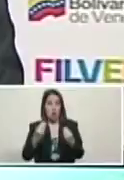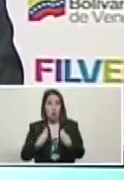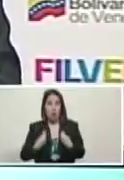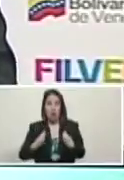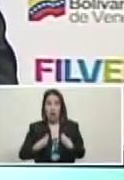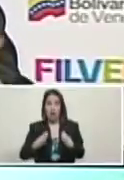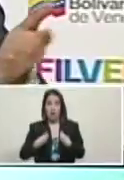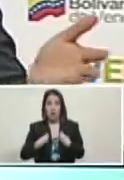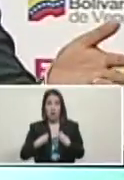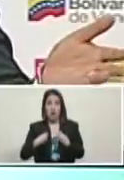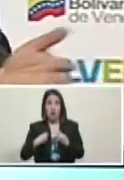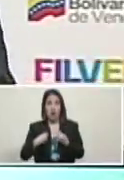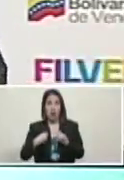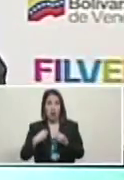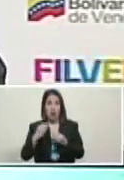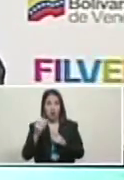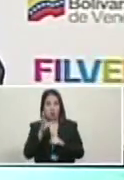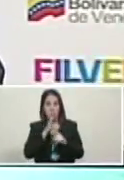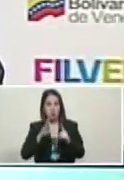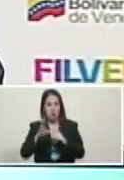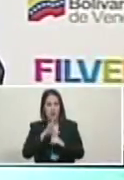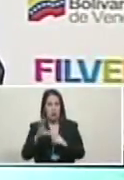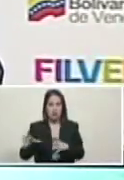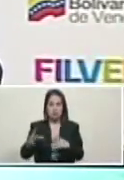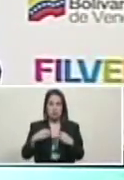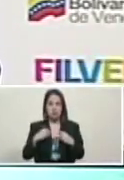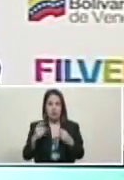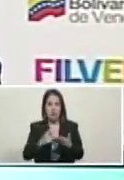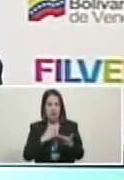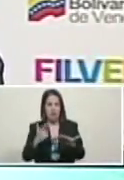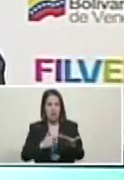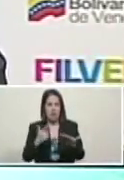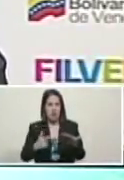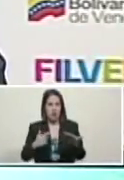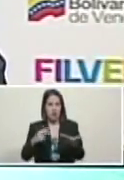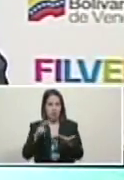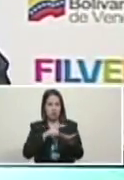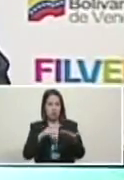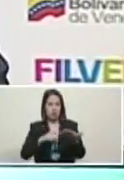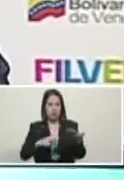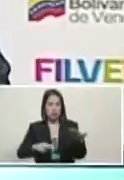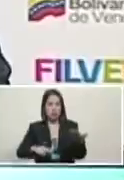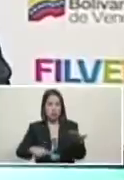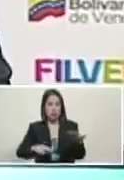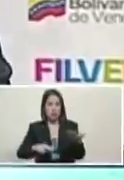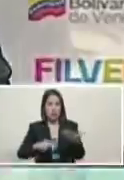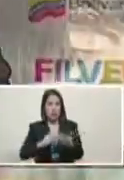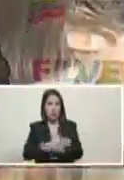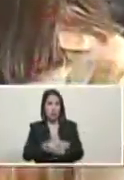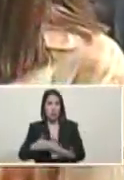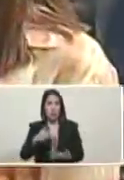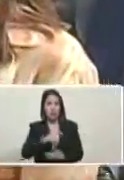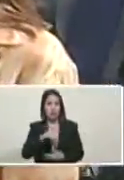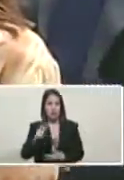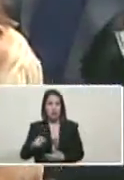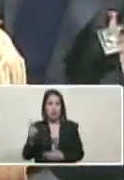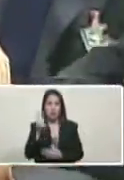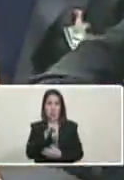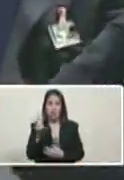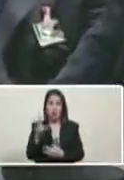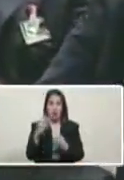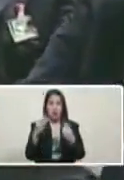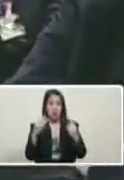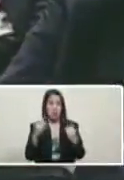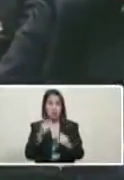del acceso al libro y a la lectura de millones de venezolanos y además de mucha otra gente del